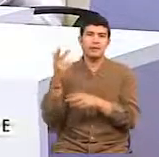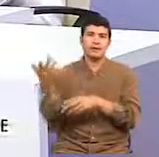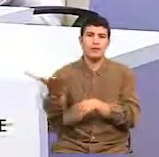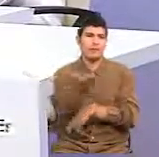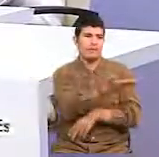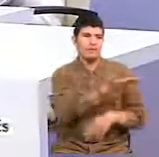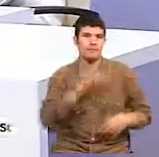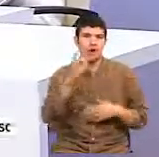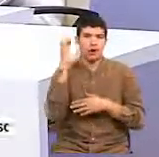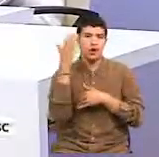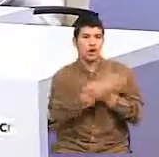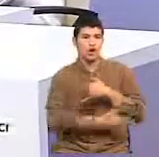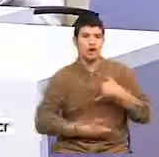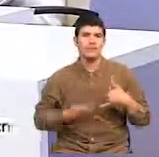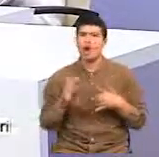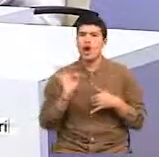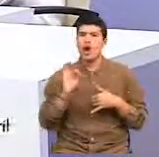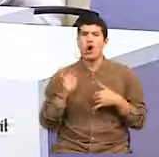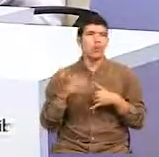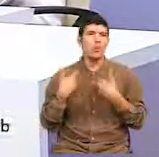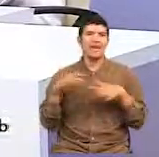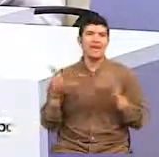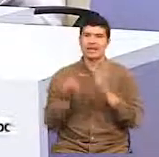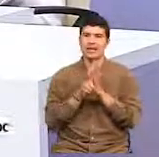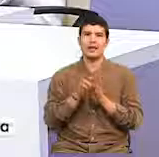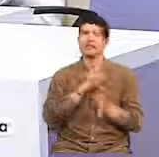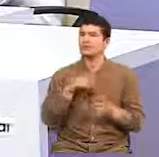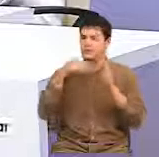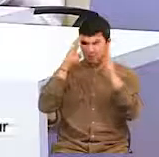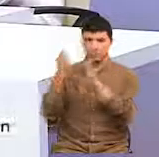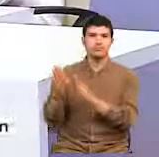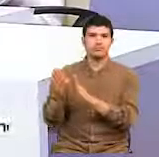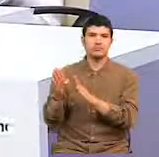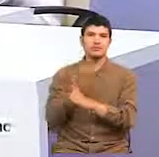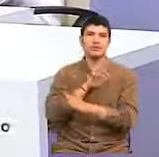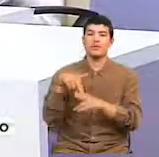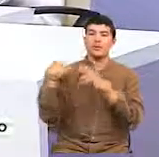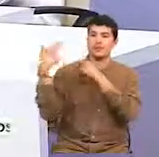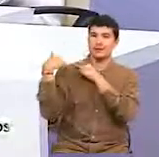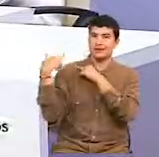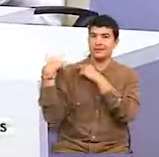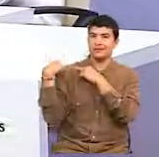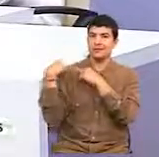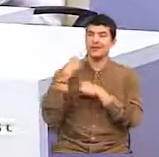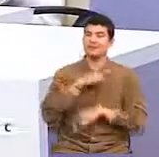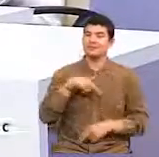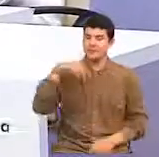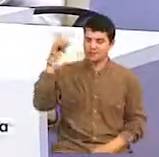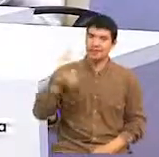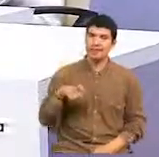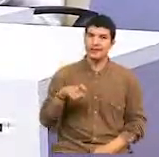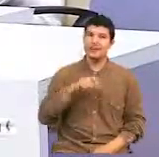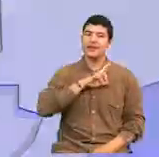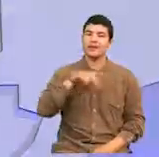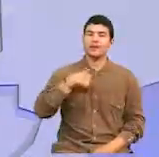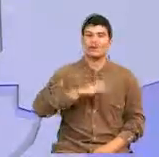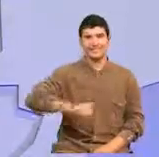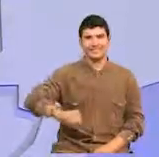todo lo que sea ilegal lo vamos a atacar. Es nuestra responsabilidad y es nuestro deber y nuestro